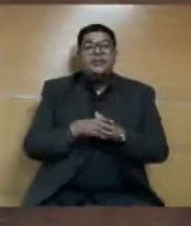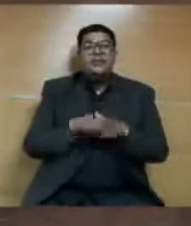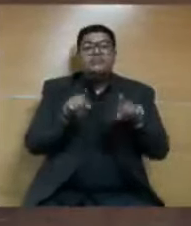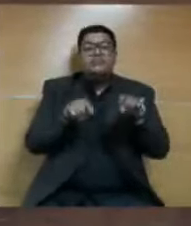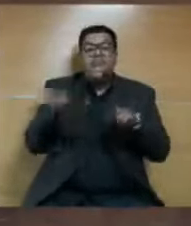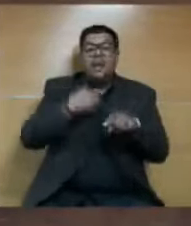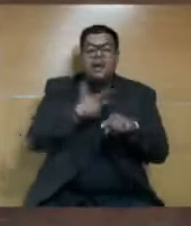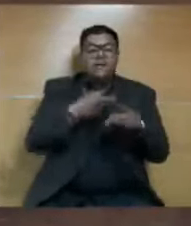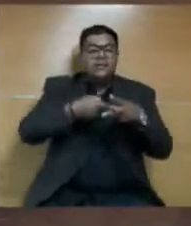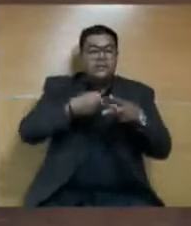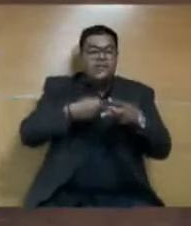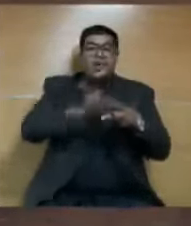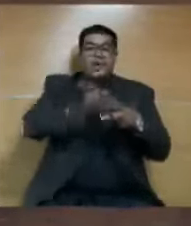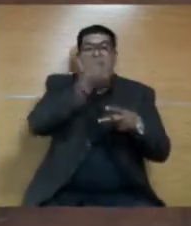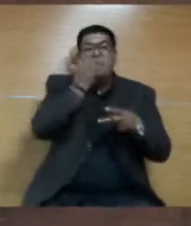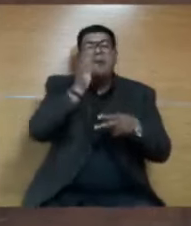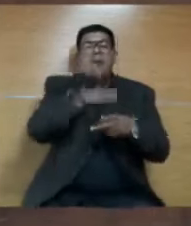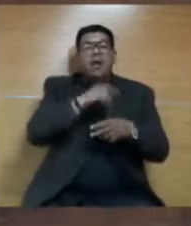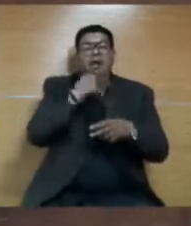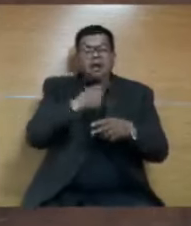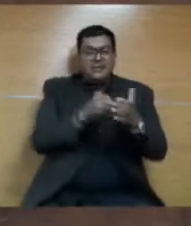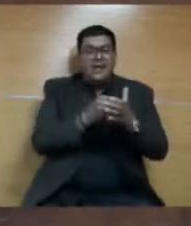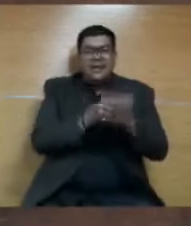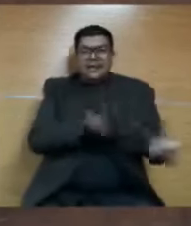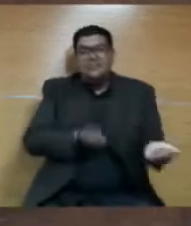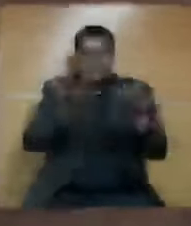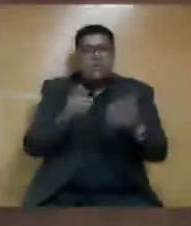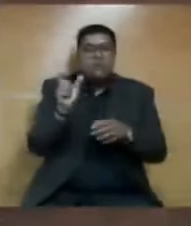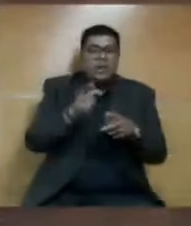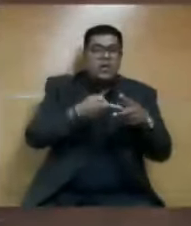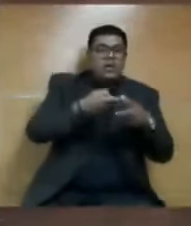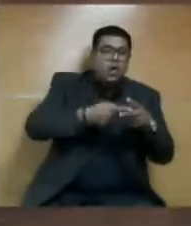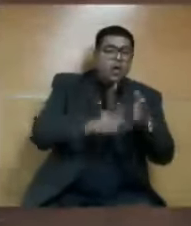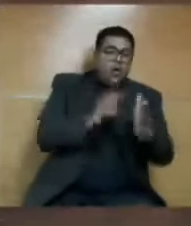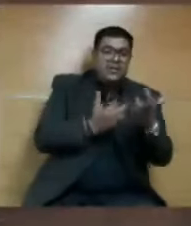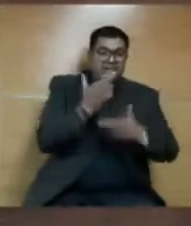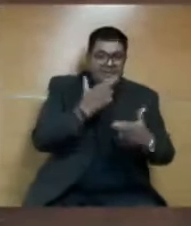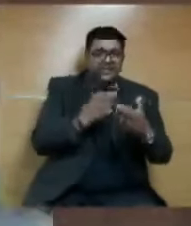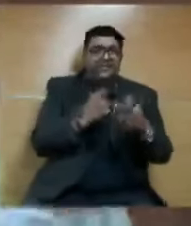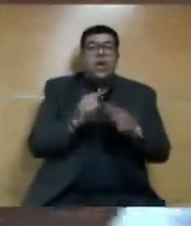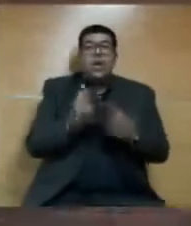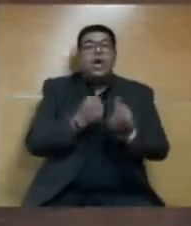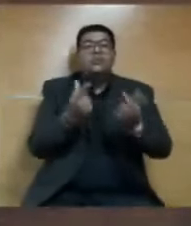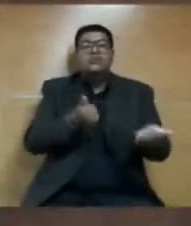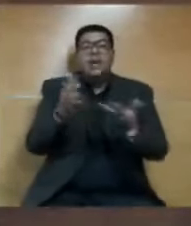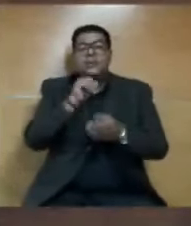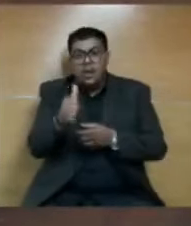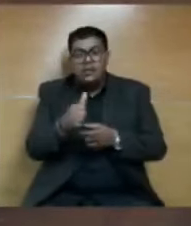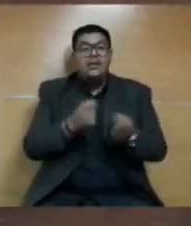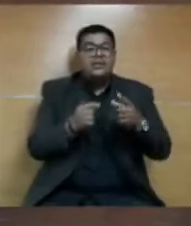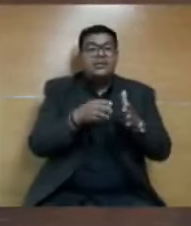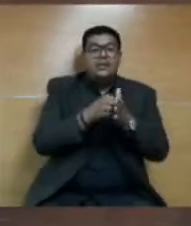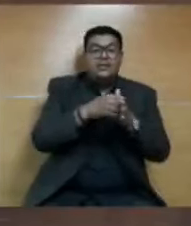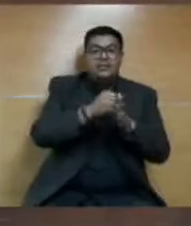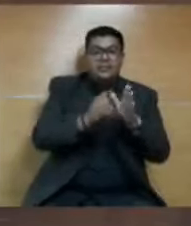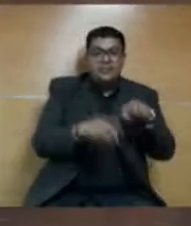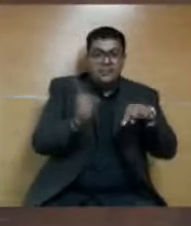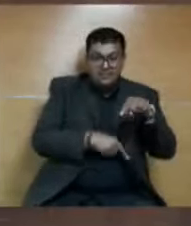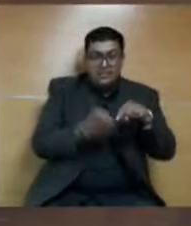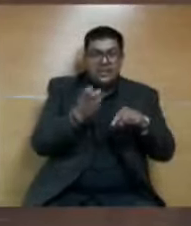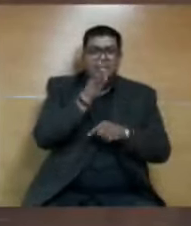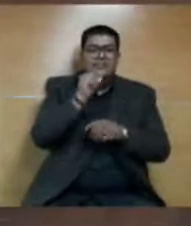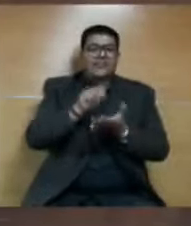en los datos respecto de cuántos paquetes llegaron, cuántos fueron recontados, paquetes que no llegaron y los que se dieron de baja, se propone calificarlo